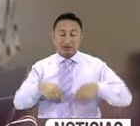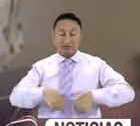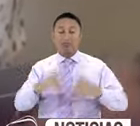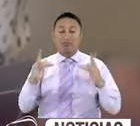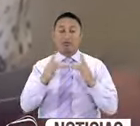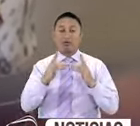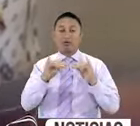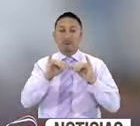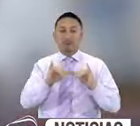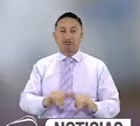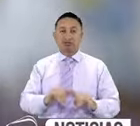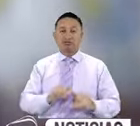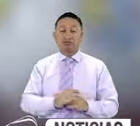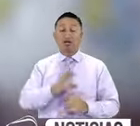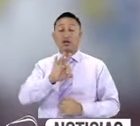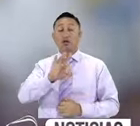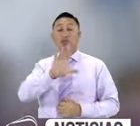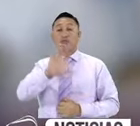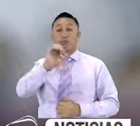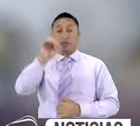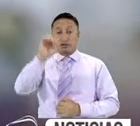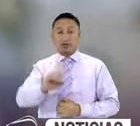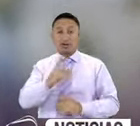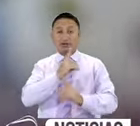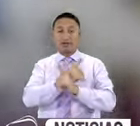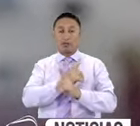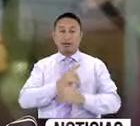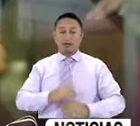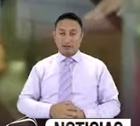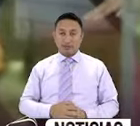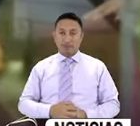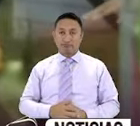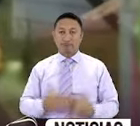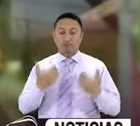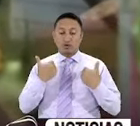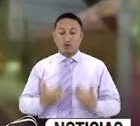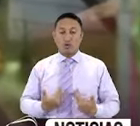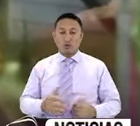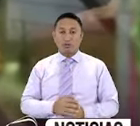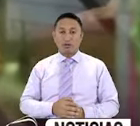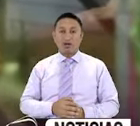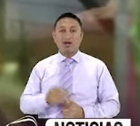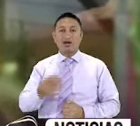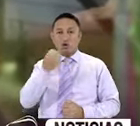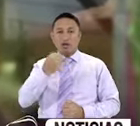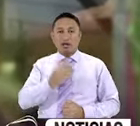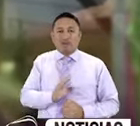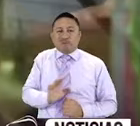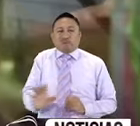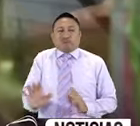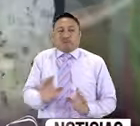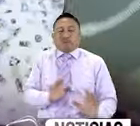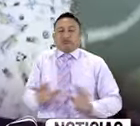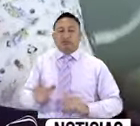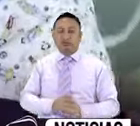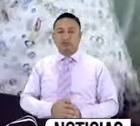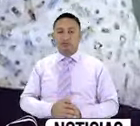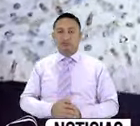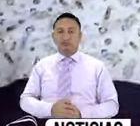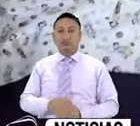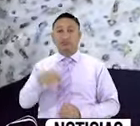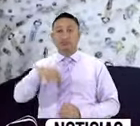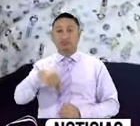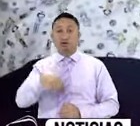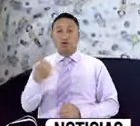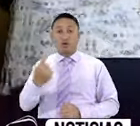el 95% de discapacidad. Su cuerpo empezó a rechazar la comida intravenosa, por lo que lleva semanas viviendo a base de